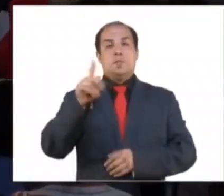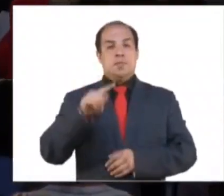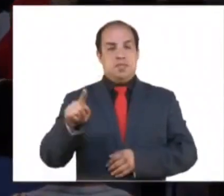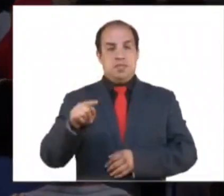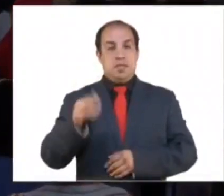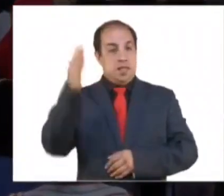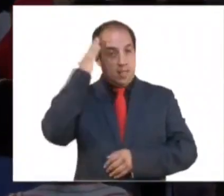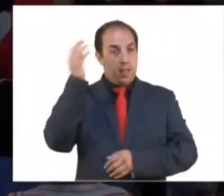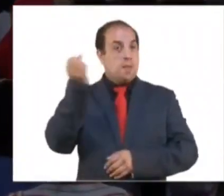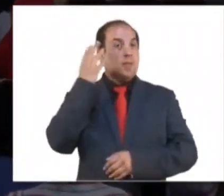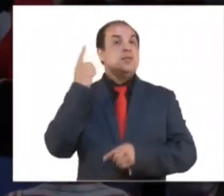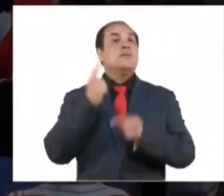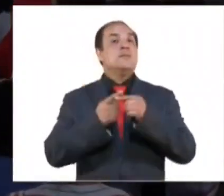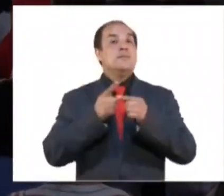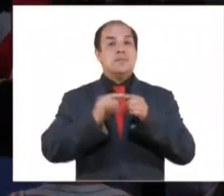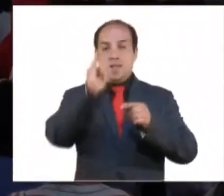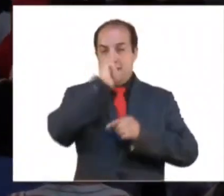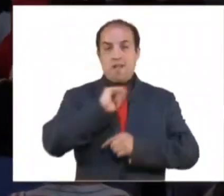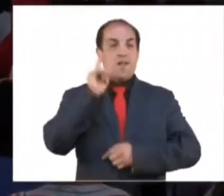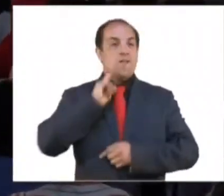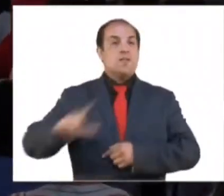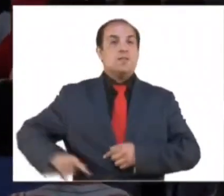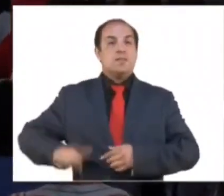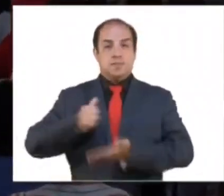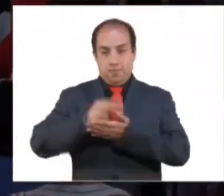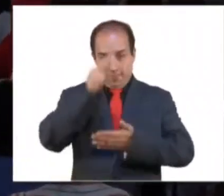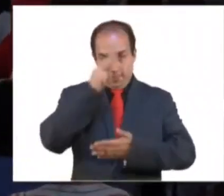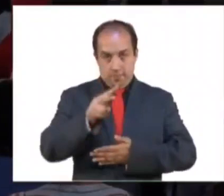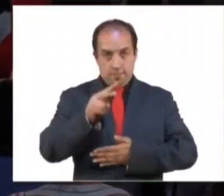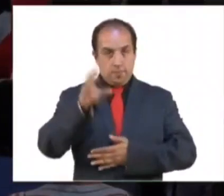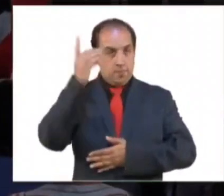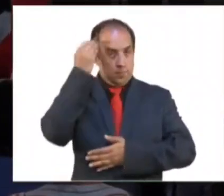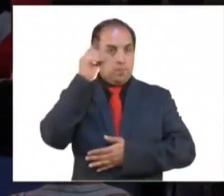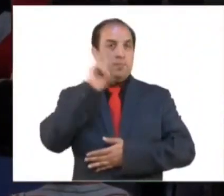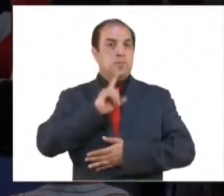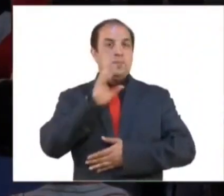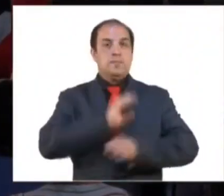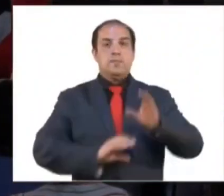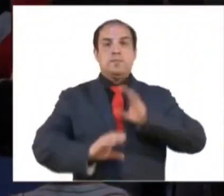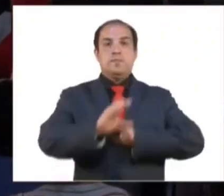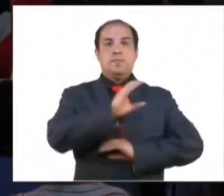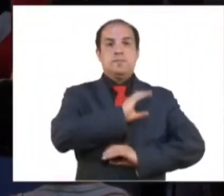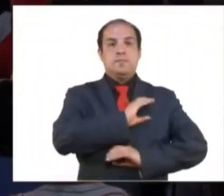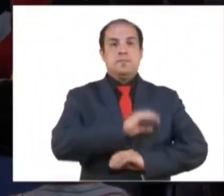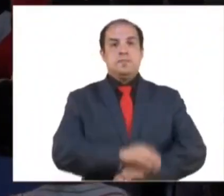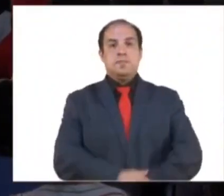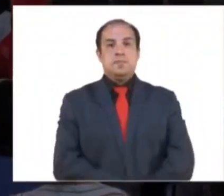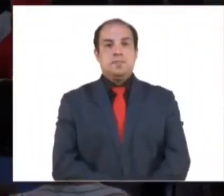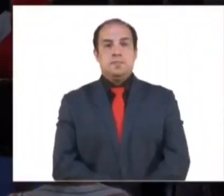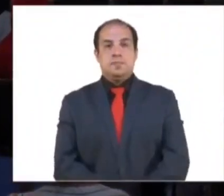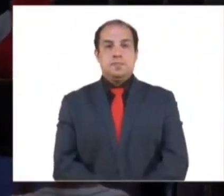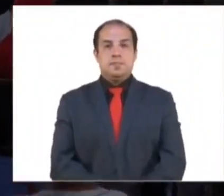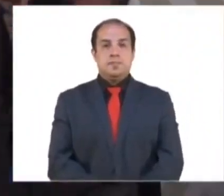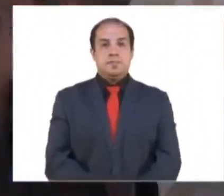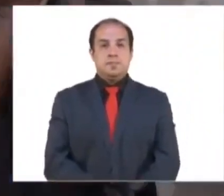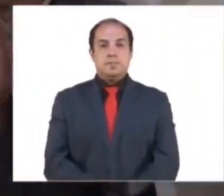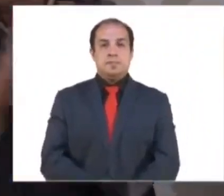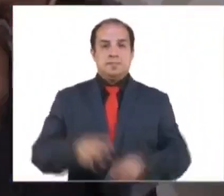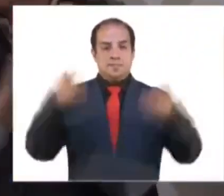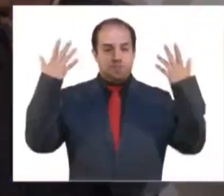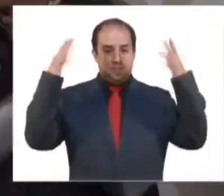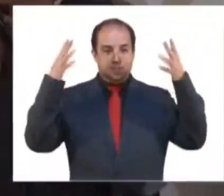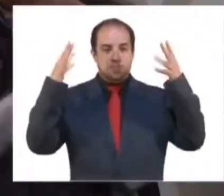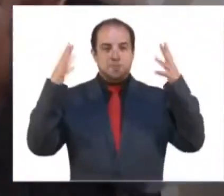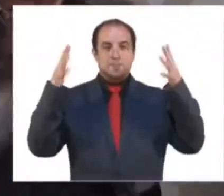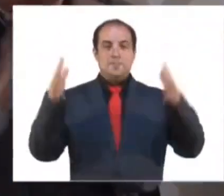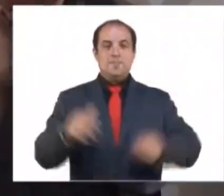Preside este acto la jefa de gobierno de la Ciudad de México, doctora Claudia Sheinbaum Pardo.